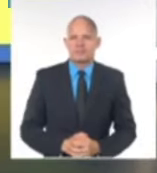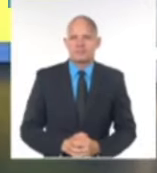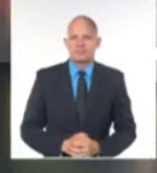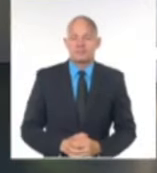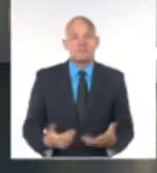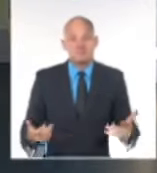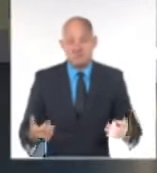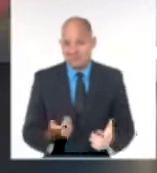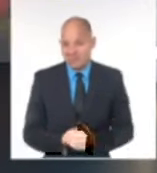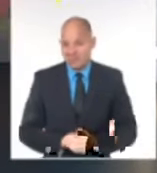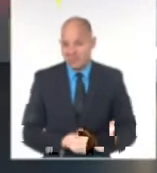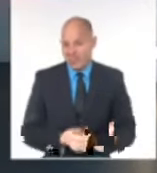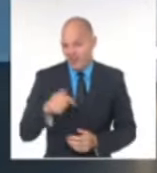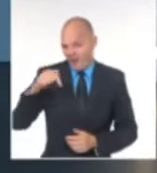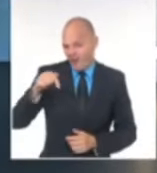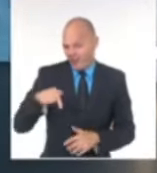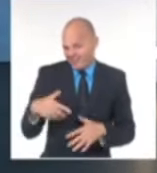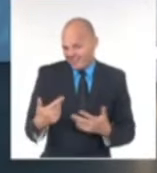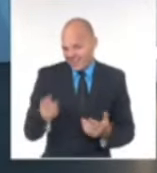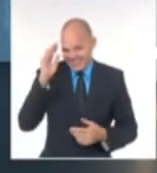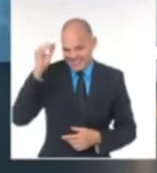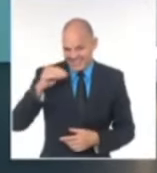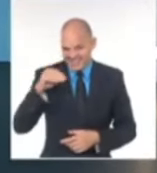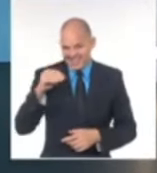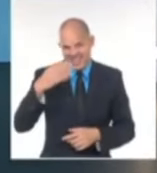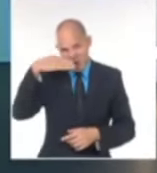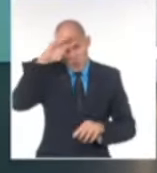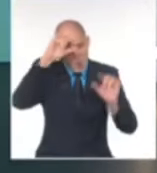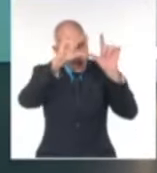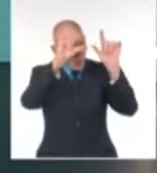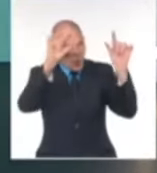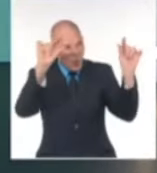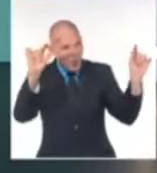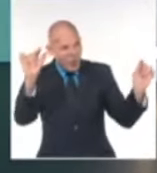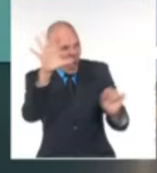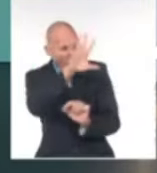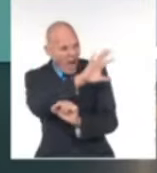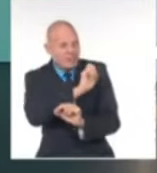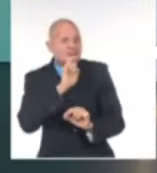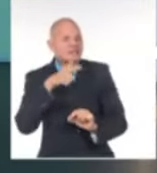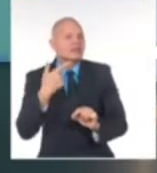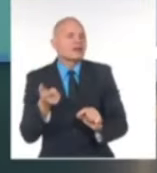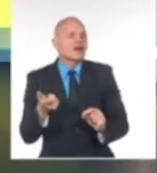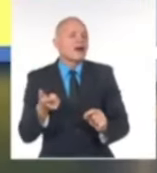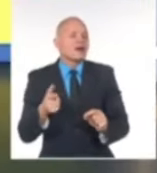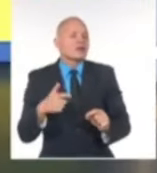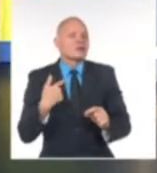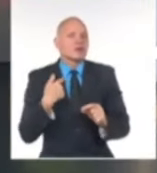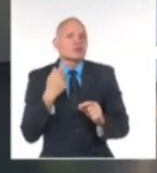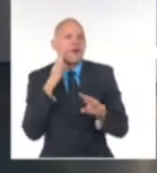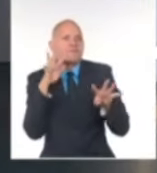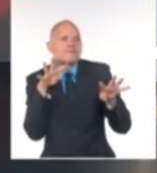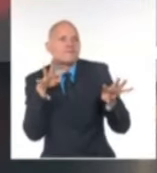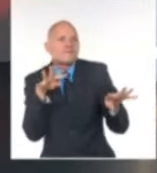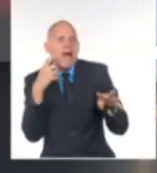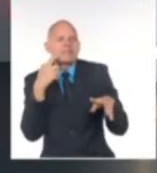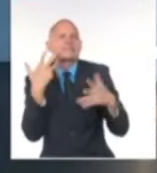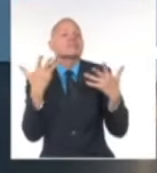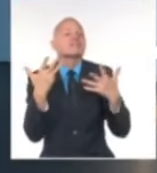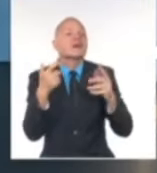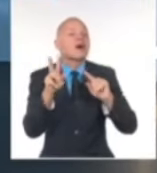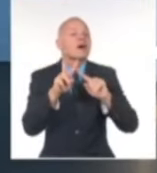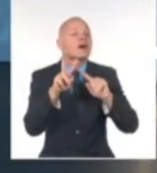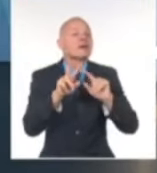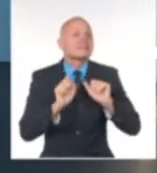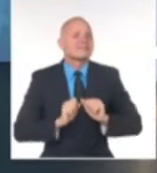Y bien, Lady, este lunes los cubanos vivimos una intensa jornada a la espera de los combates del pinareño Mijaín López rumbo a su quinto oro olímpico, ¿cierto? Así